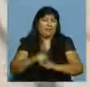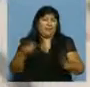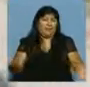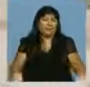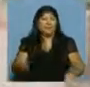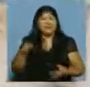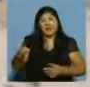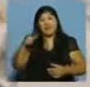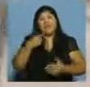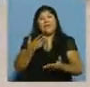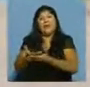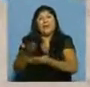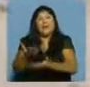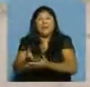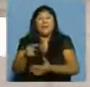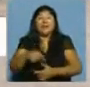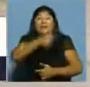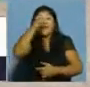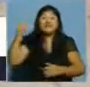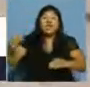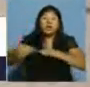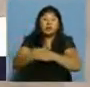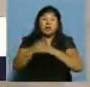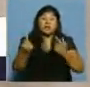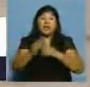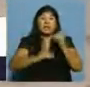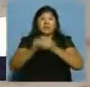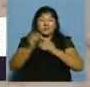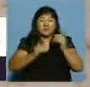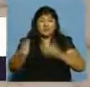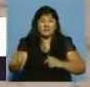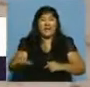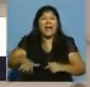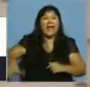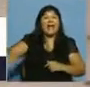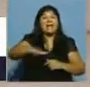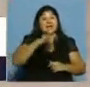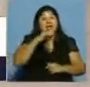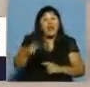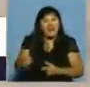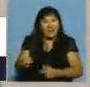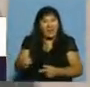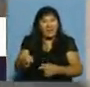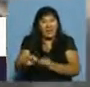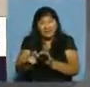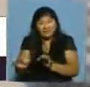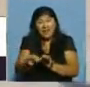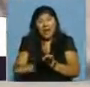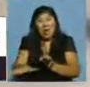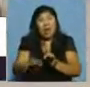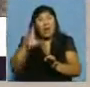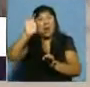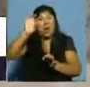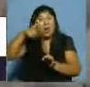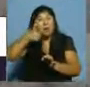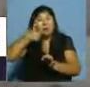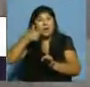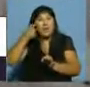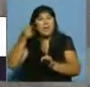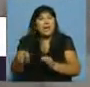como pueden ver, la zona alta del barrio conocido como La Loma tiene un problema frecuente y tiene que ver con el estado que tiene la